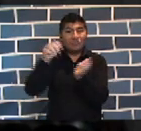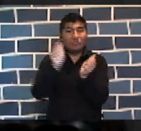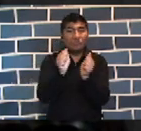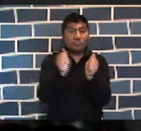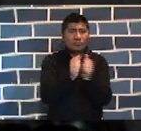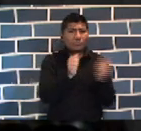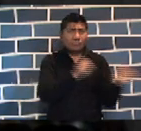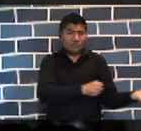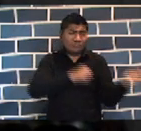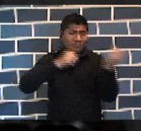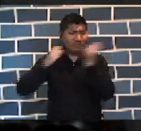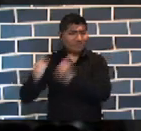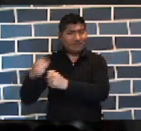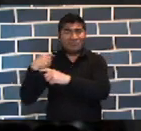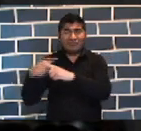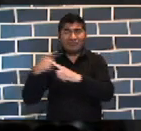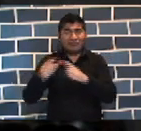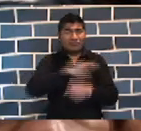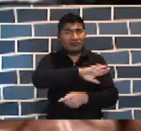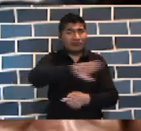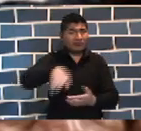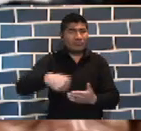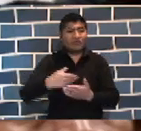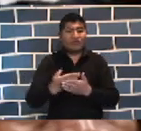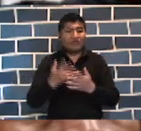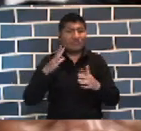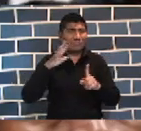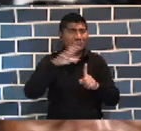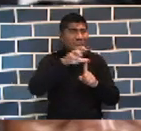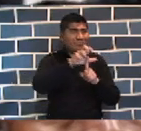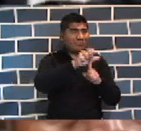sobre todo lo que quiere destruir a la humanidad.